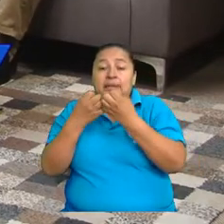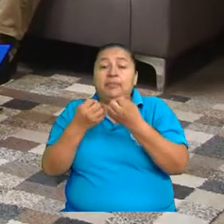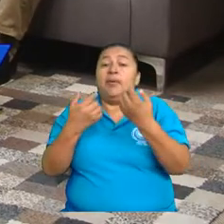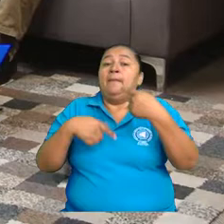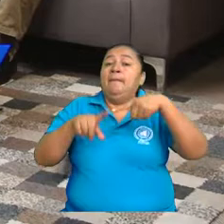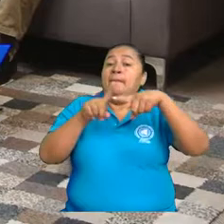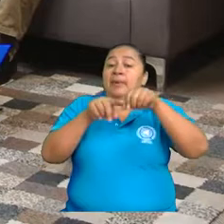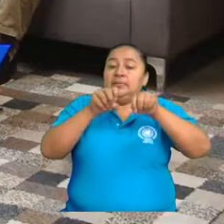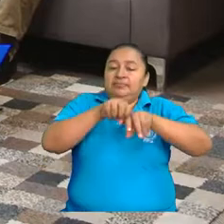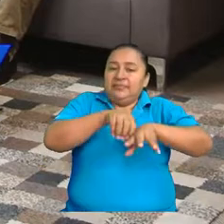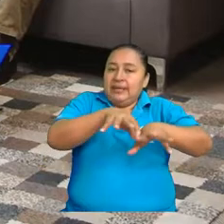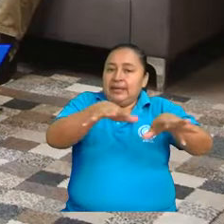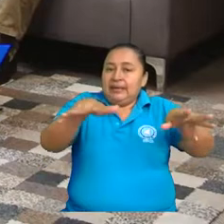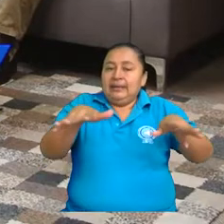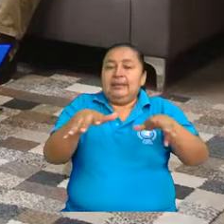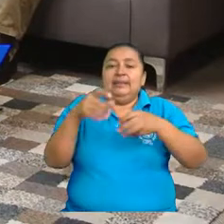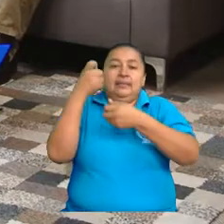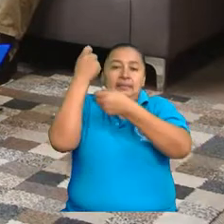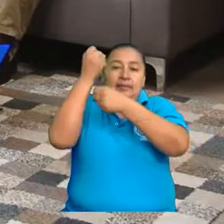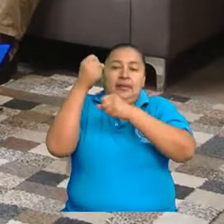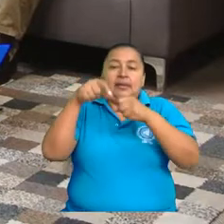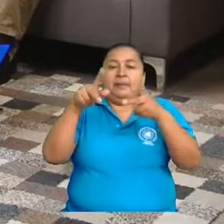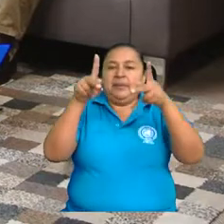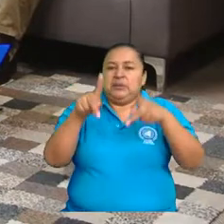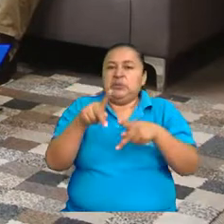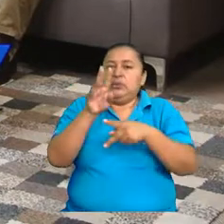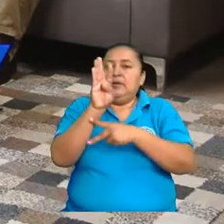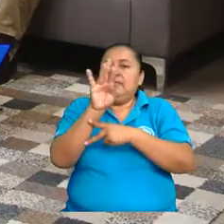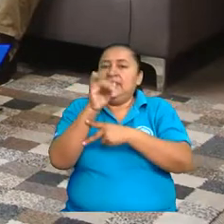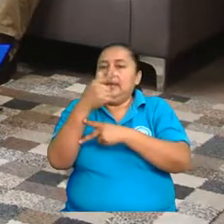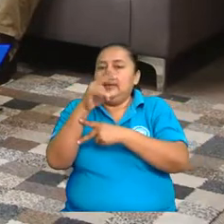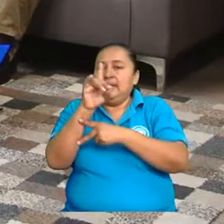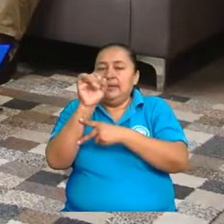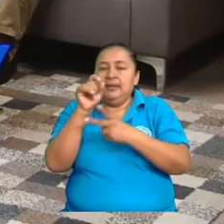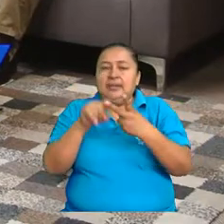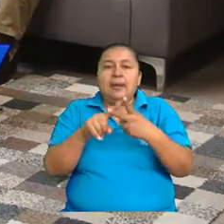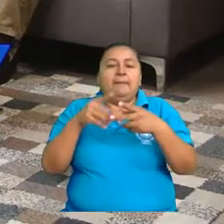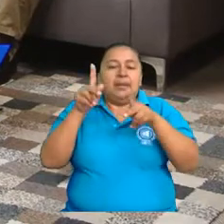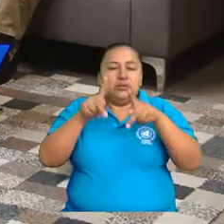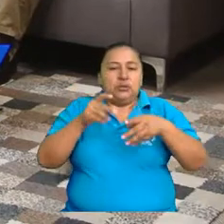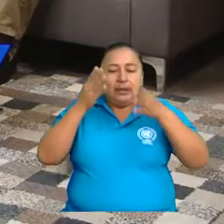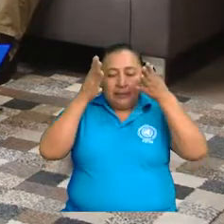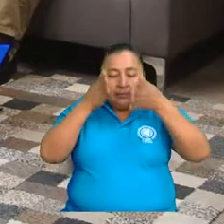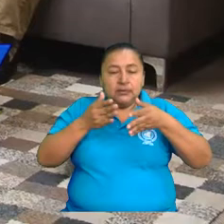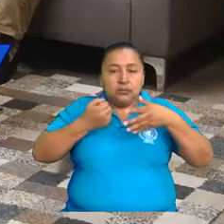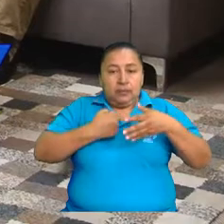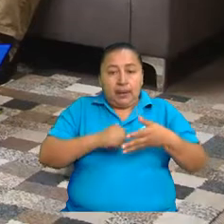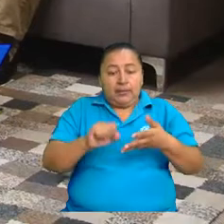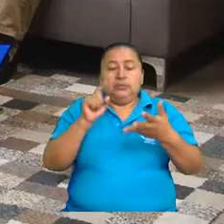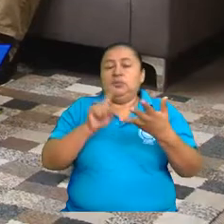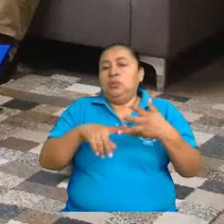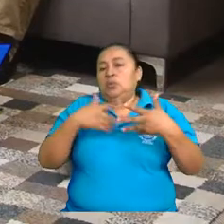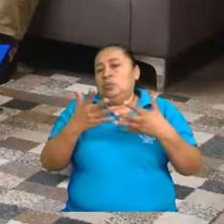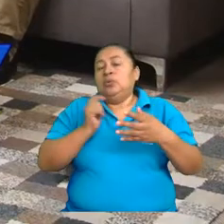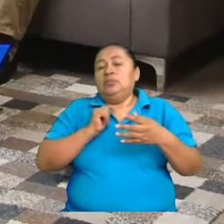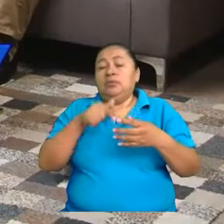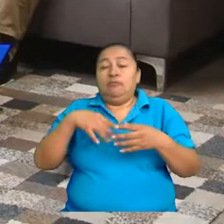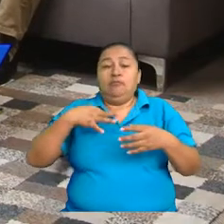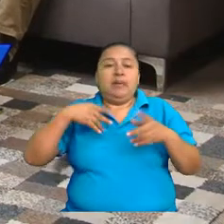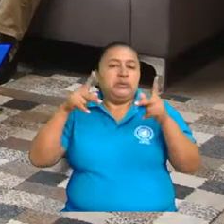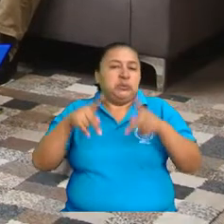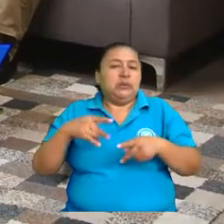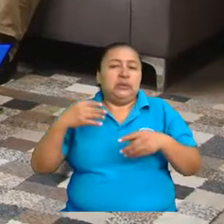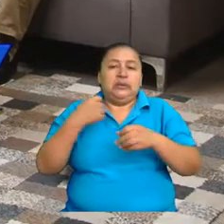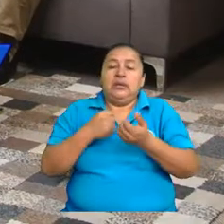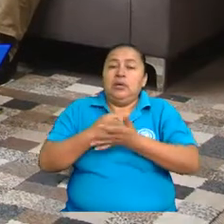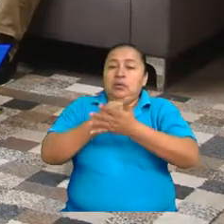líderes comunitarios, que okay. tenemos ahí brigadistas, parteras, líderes comunitarios, que también trabajan de manera voluntaria,